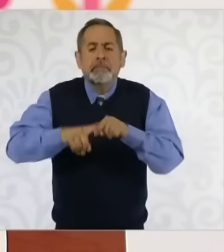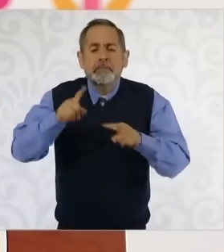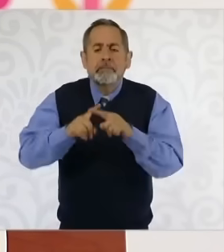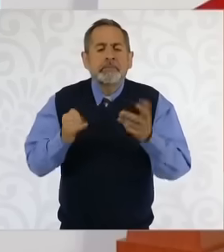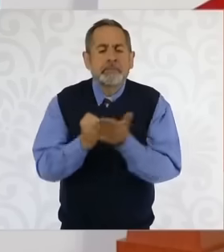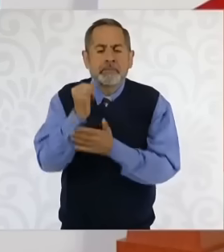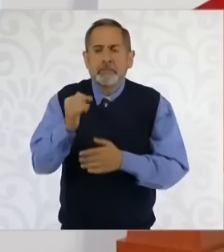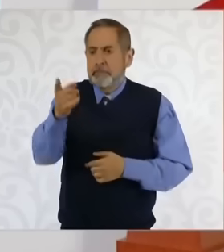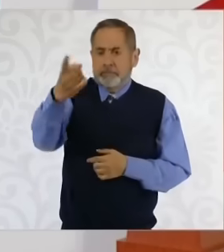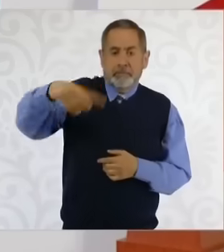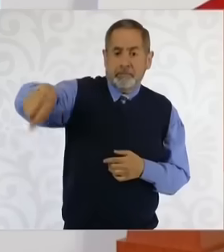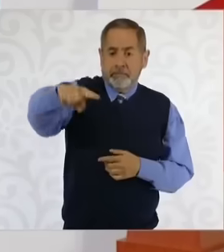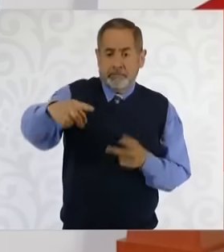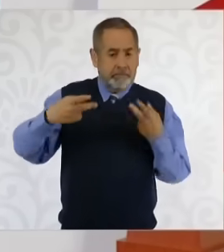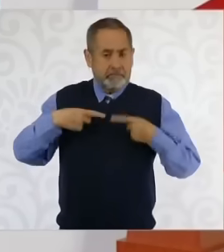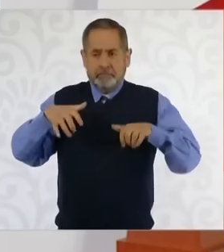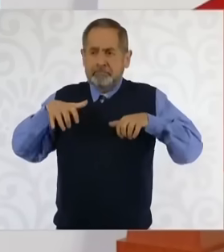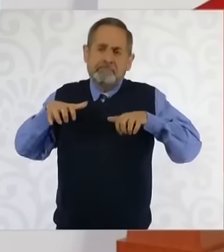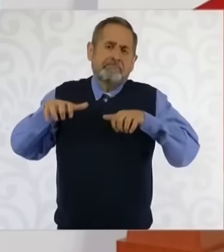pueblo.